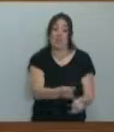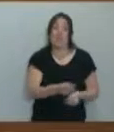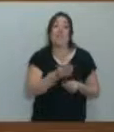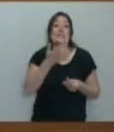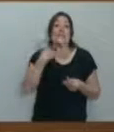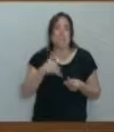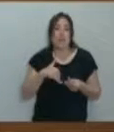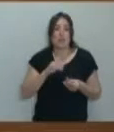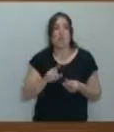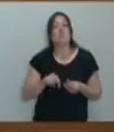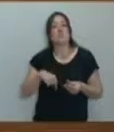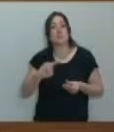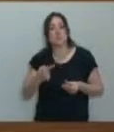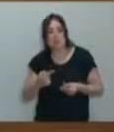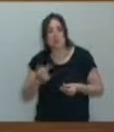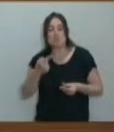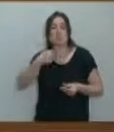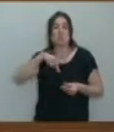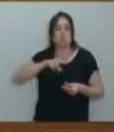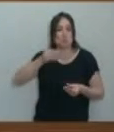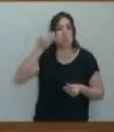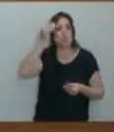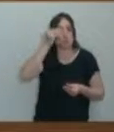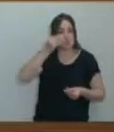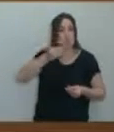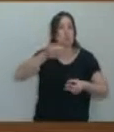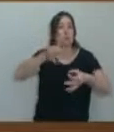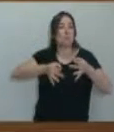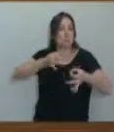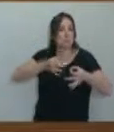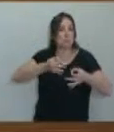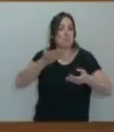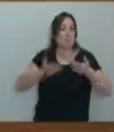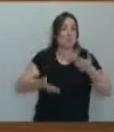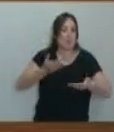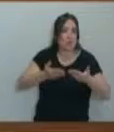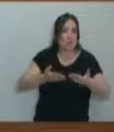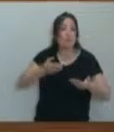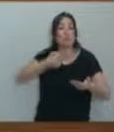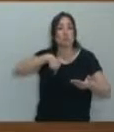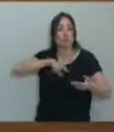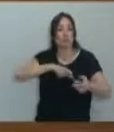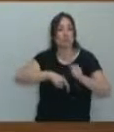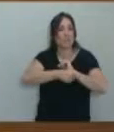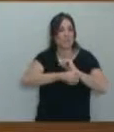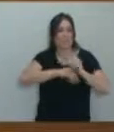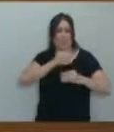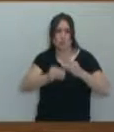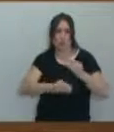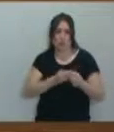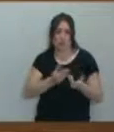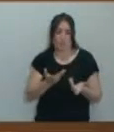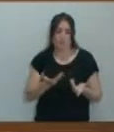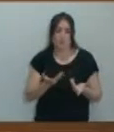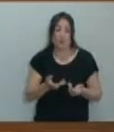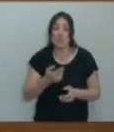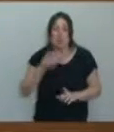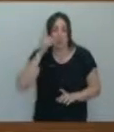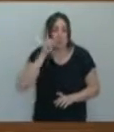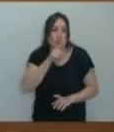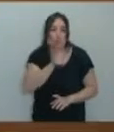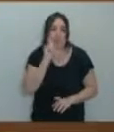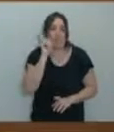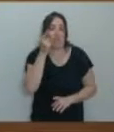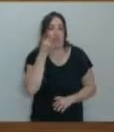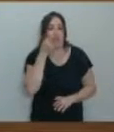ahí, enjuiciaremos, hablaremos y utilizaremos los mecanismos que estén a nuestra disposición. Mire, yo no sé si usted se da cuenta, pero este